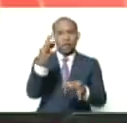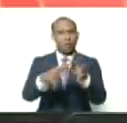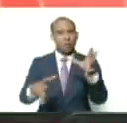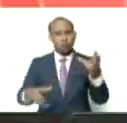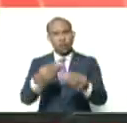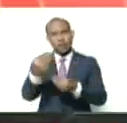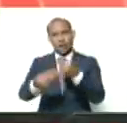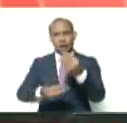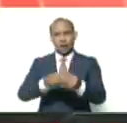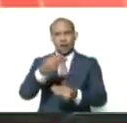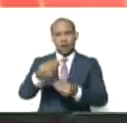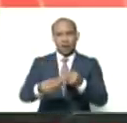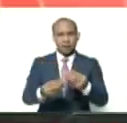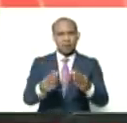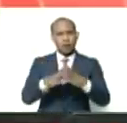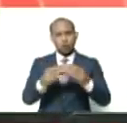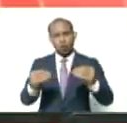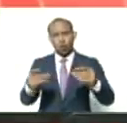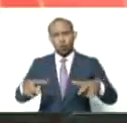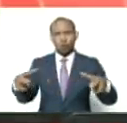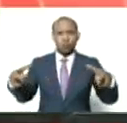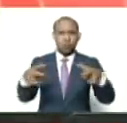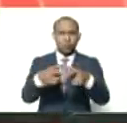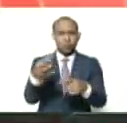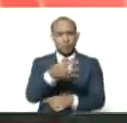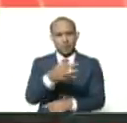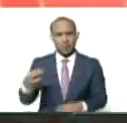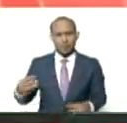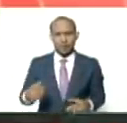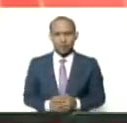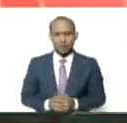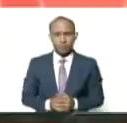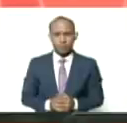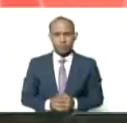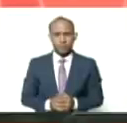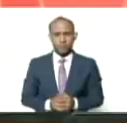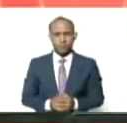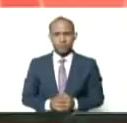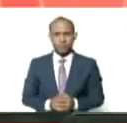poder hacer con bioseguridad esta reunión, ¿verdad?